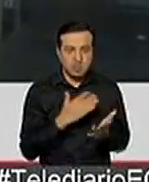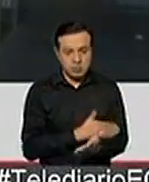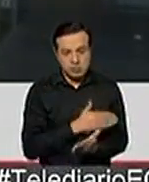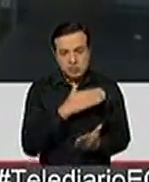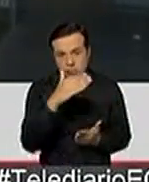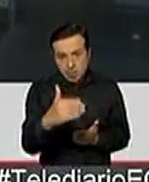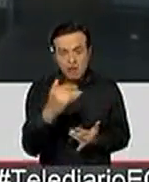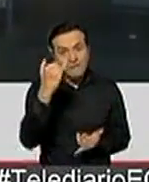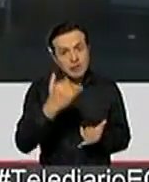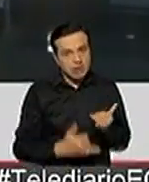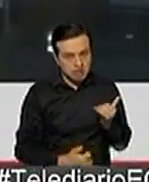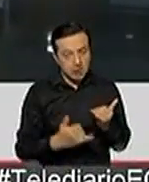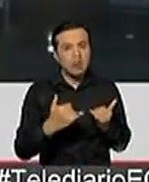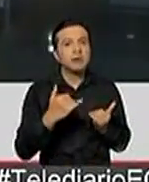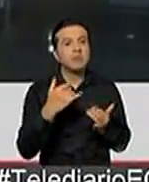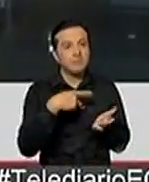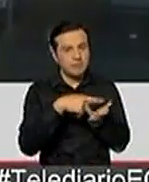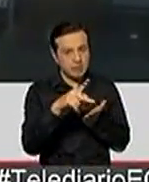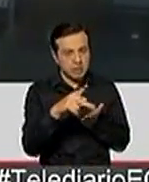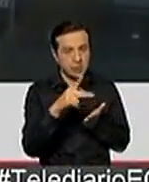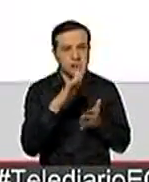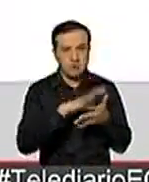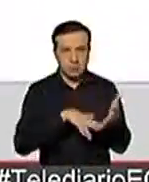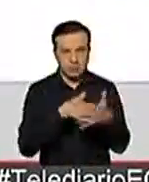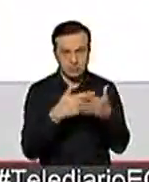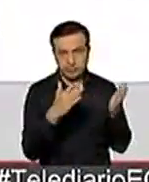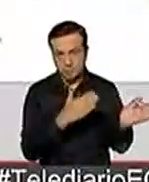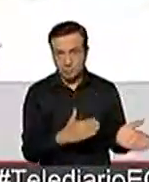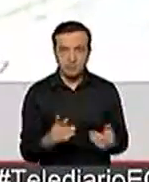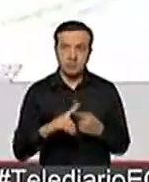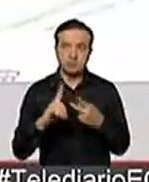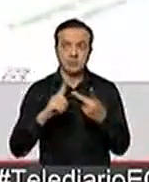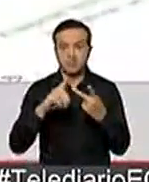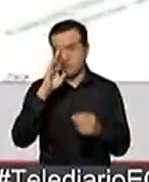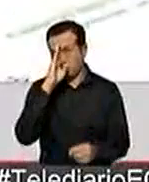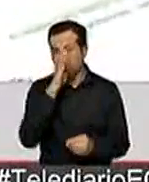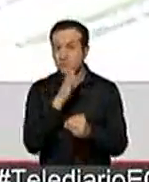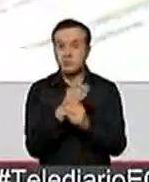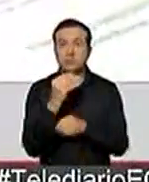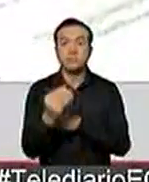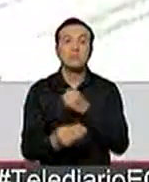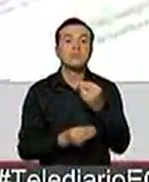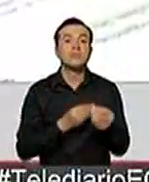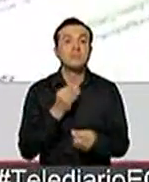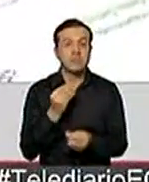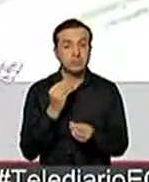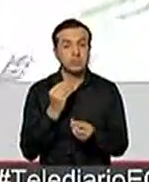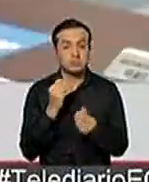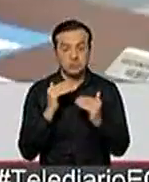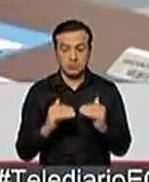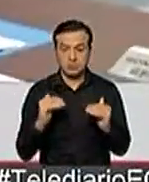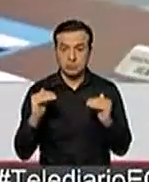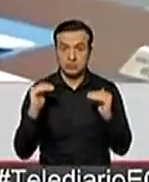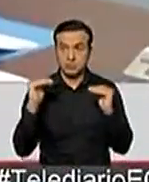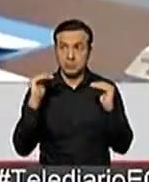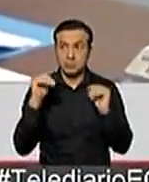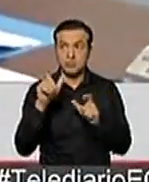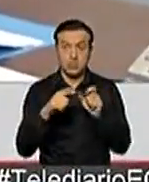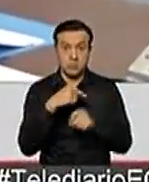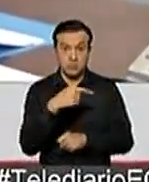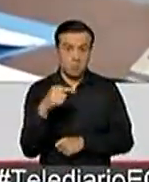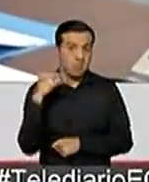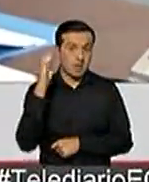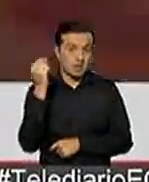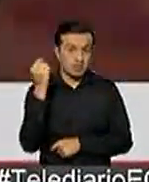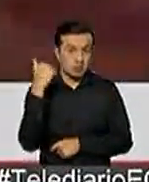calcular, liquidar, pagar el próximo año de acuerdo al calendario. Otro objetivo que tiene la norma es que se cumpla con la progresividad para que quienes más